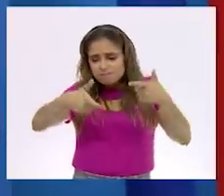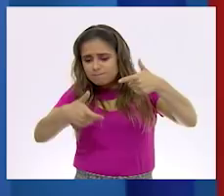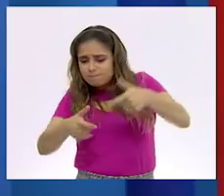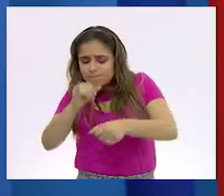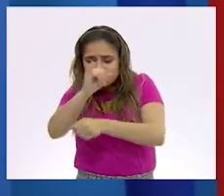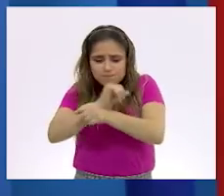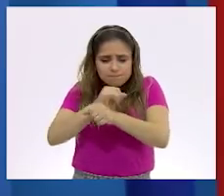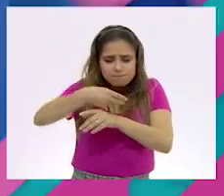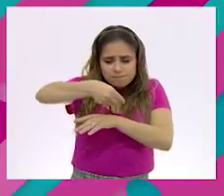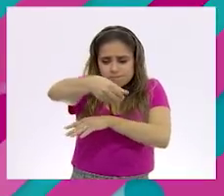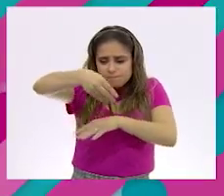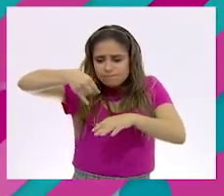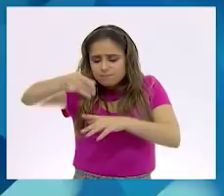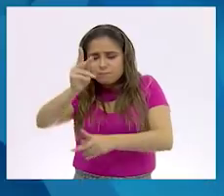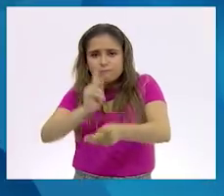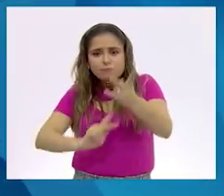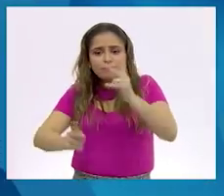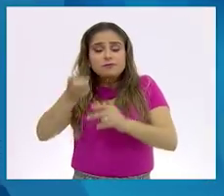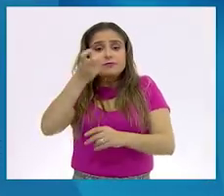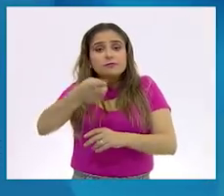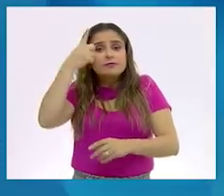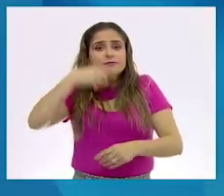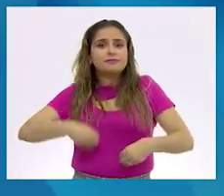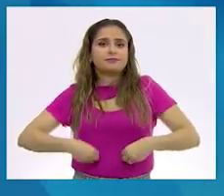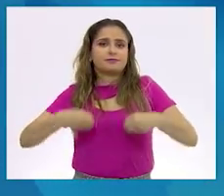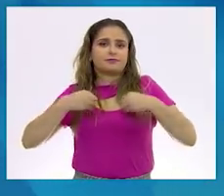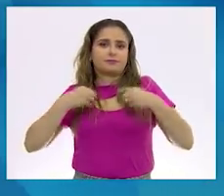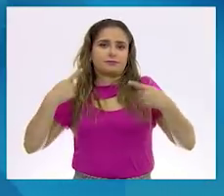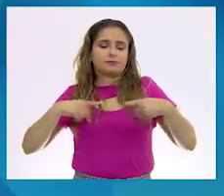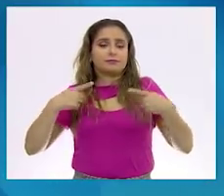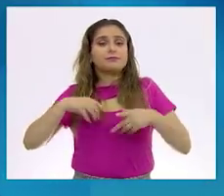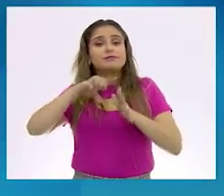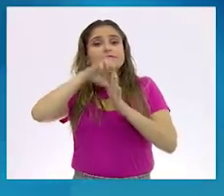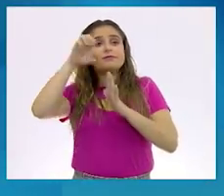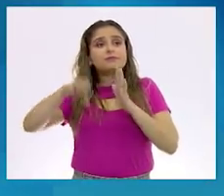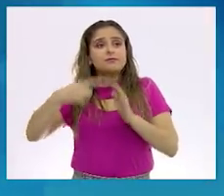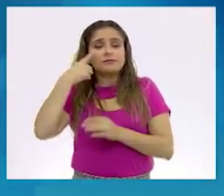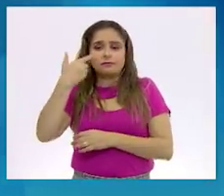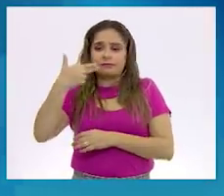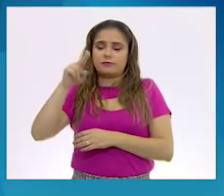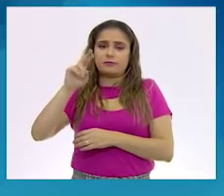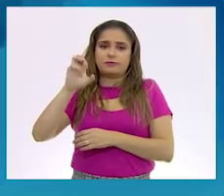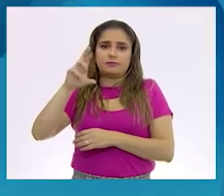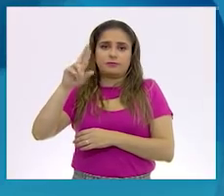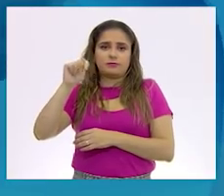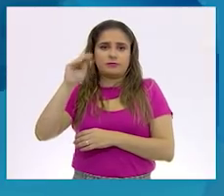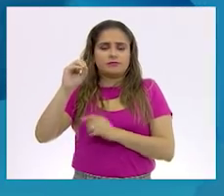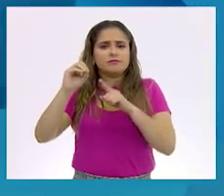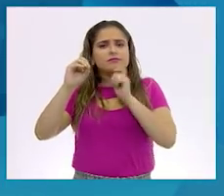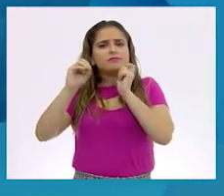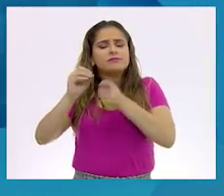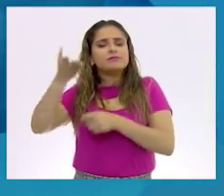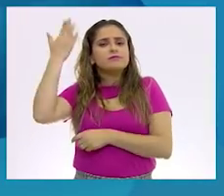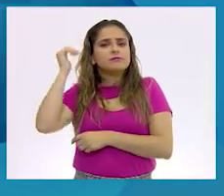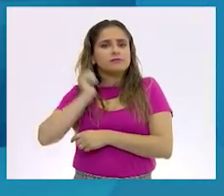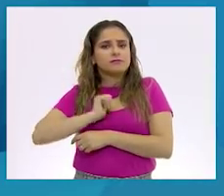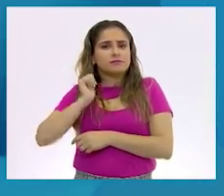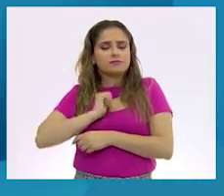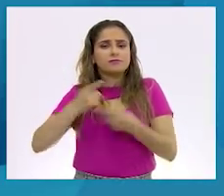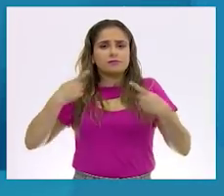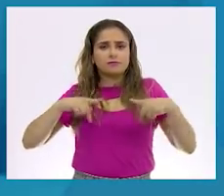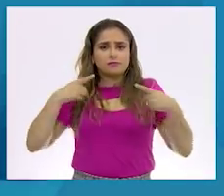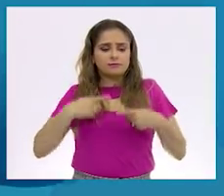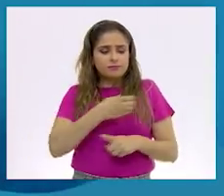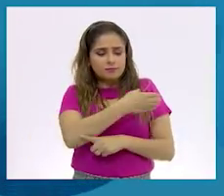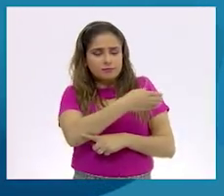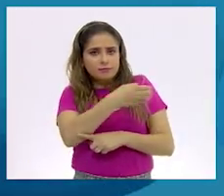ello son los huertos. El cultivo de huertos es una práctica agrícola antigua que ha ayudado a la